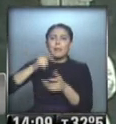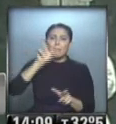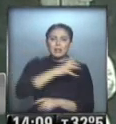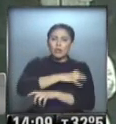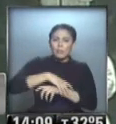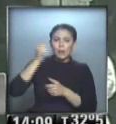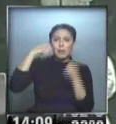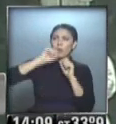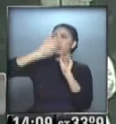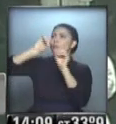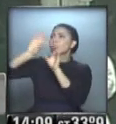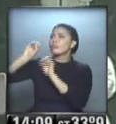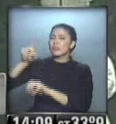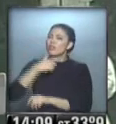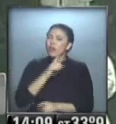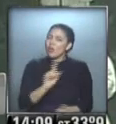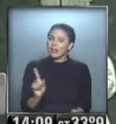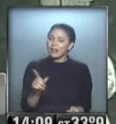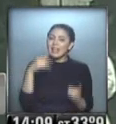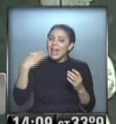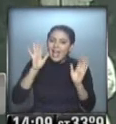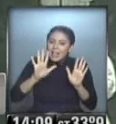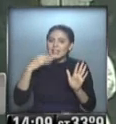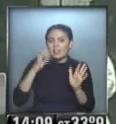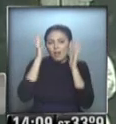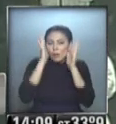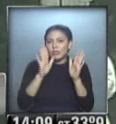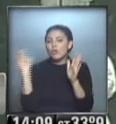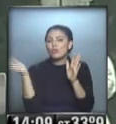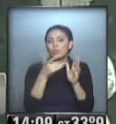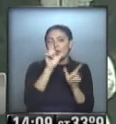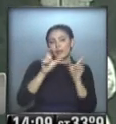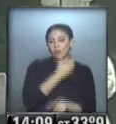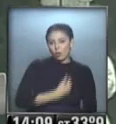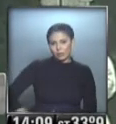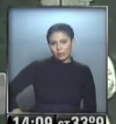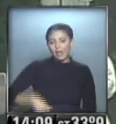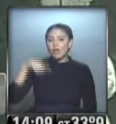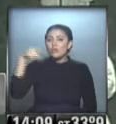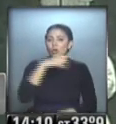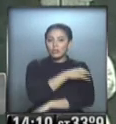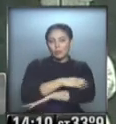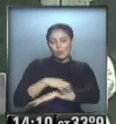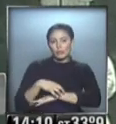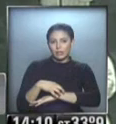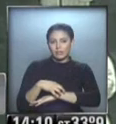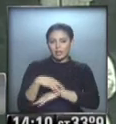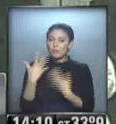del mundo. Y este creo que debe ser el gran objetivo de todos los gobernantes, combatir la pobreza